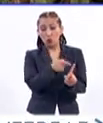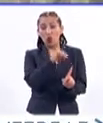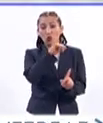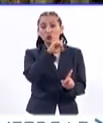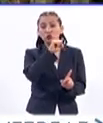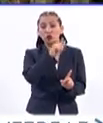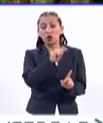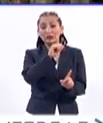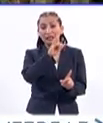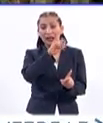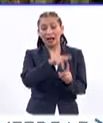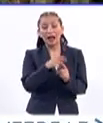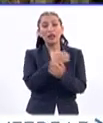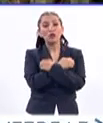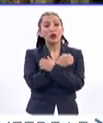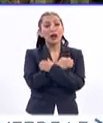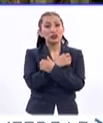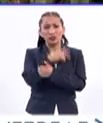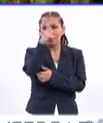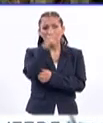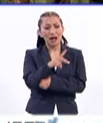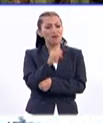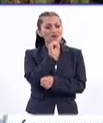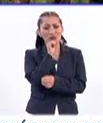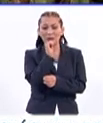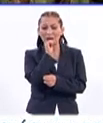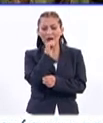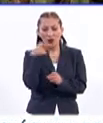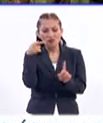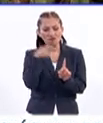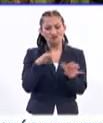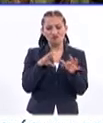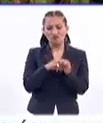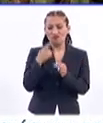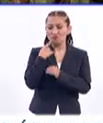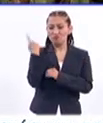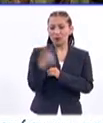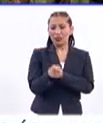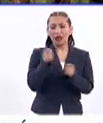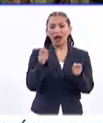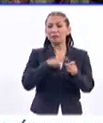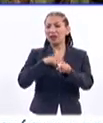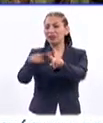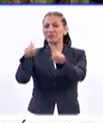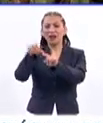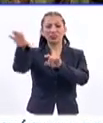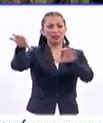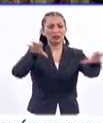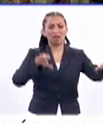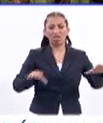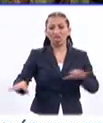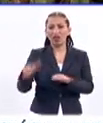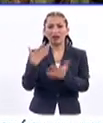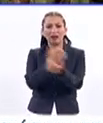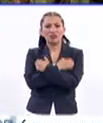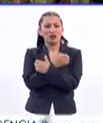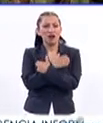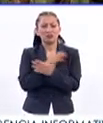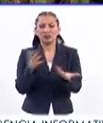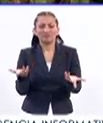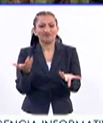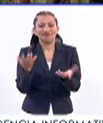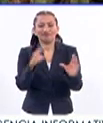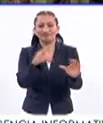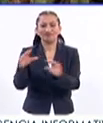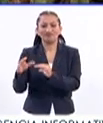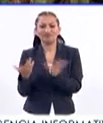Justo Sierra. La educación en México no estaba centralizada y había diferentes actores que interactuaban en el